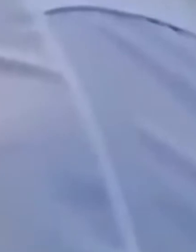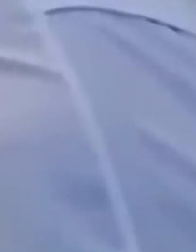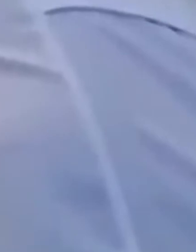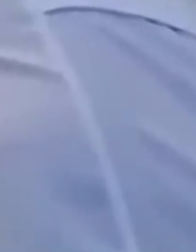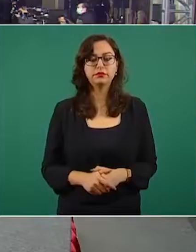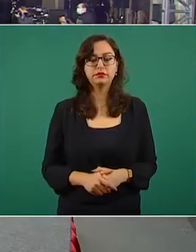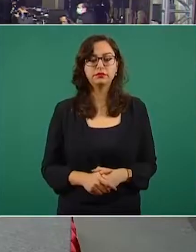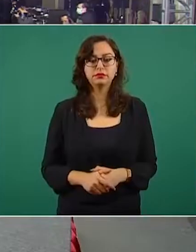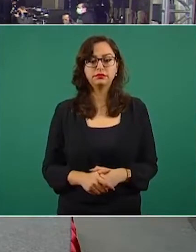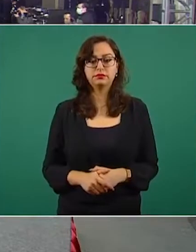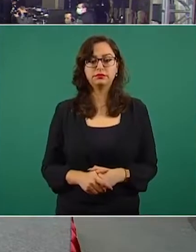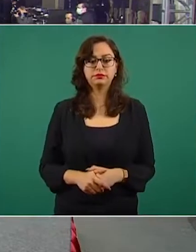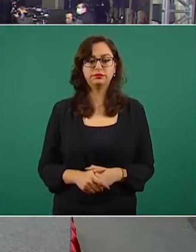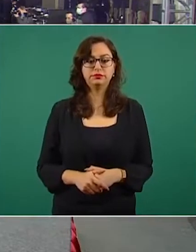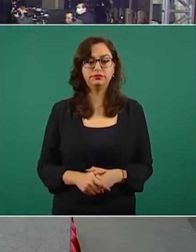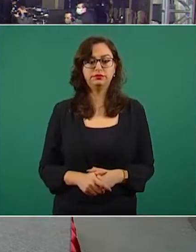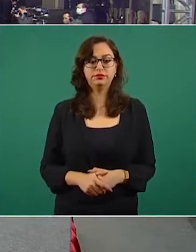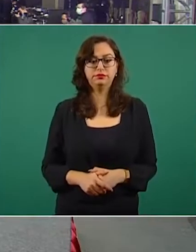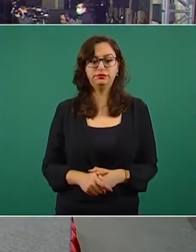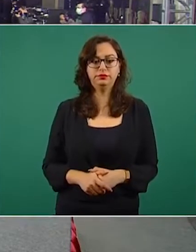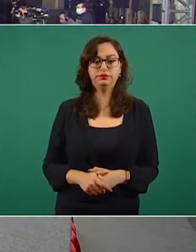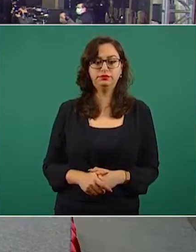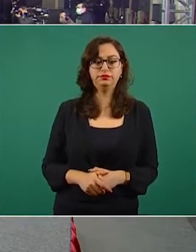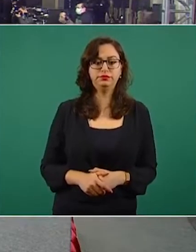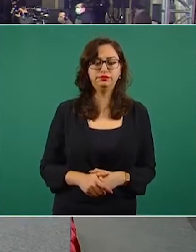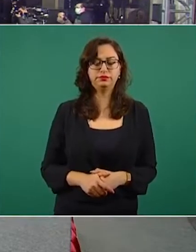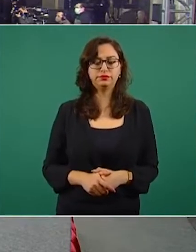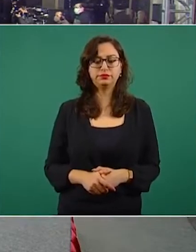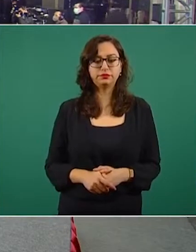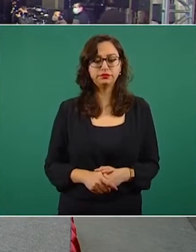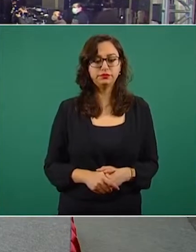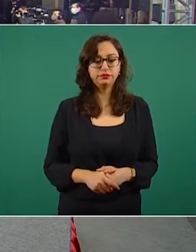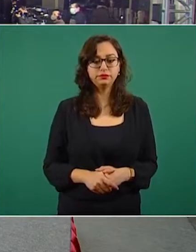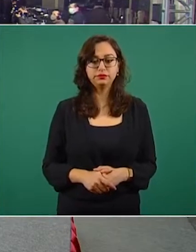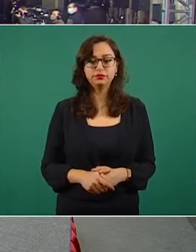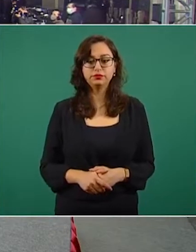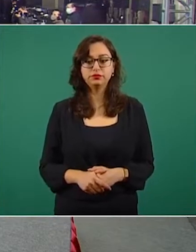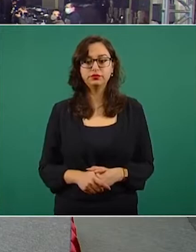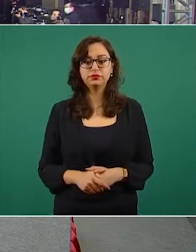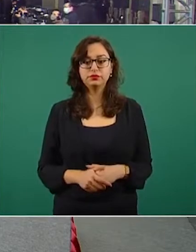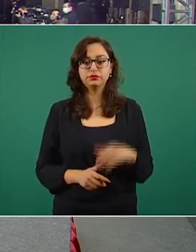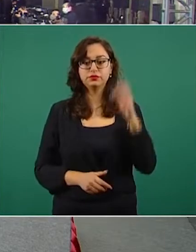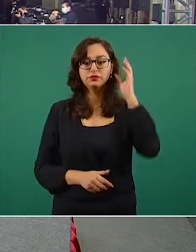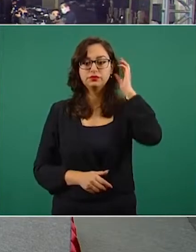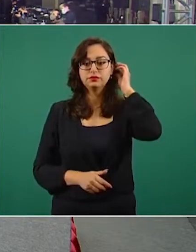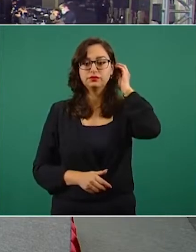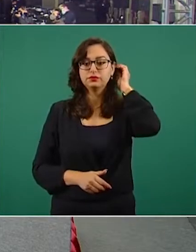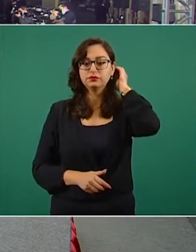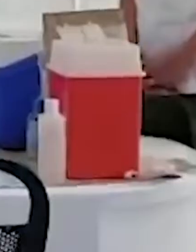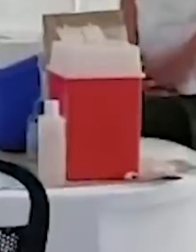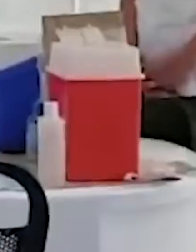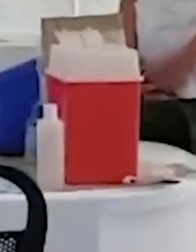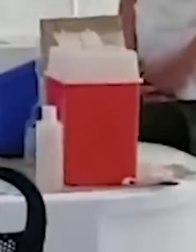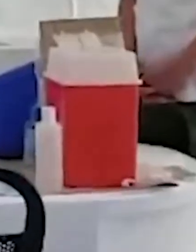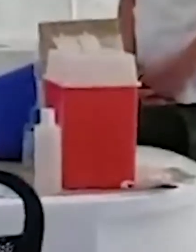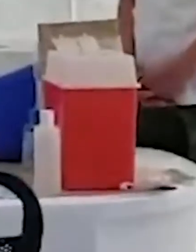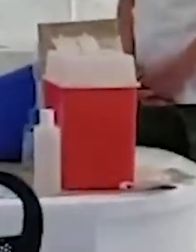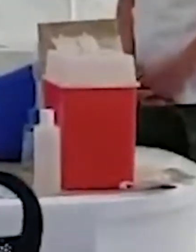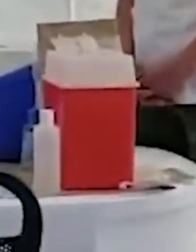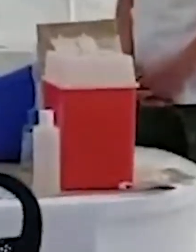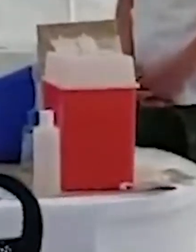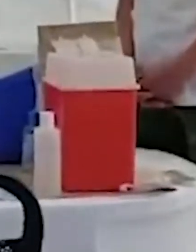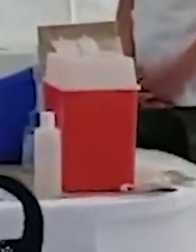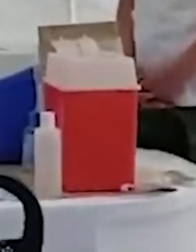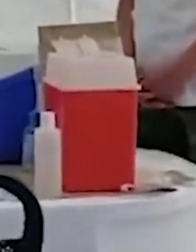Javier May Rodríguez, recordó que anteriormente se firmó un convenio con el órgano electoral para evitar que los programas sociales se utilicen